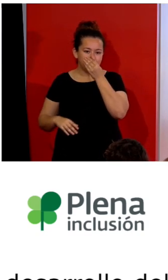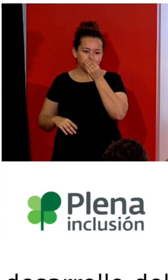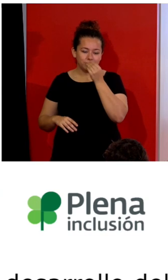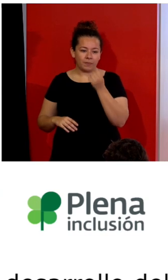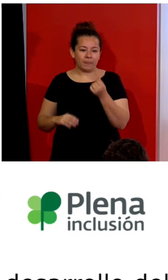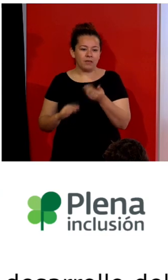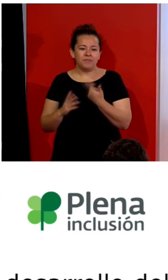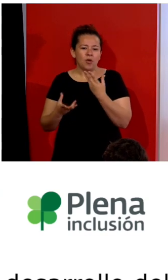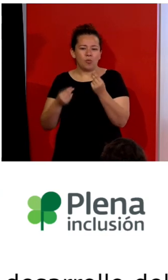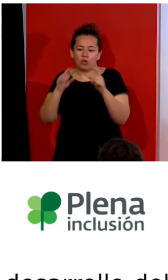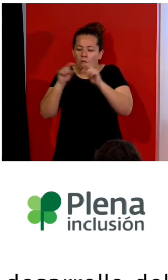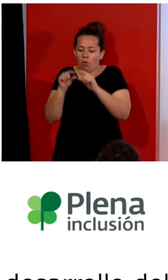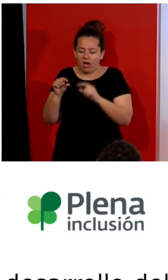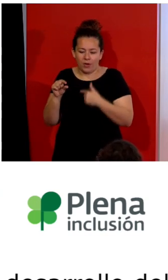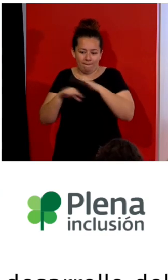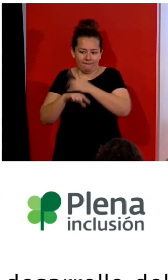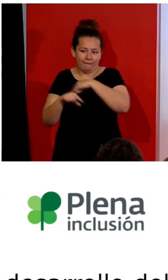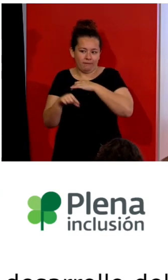que para nosotros eran